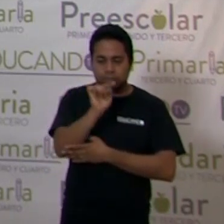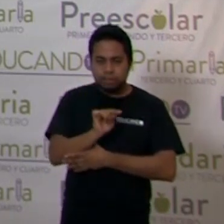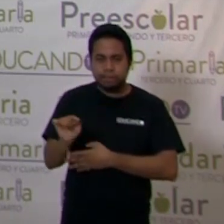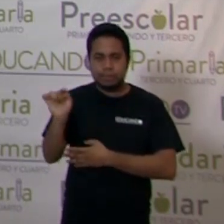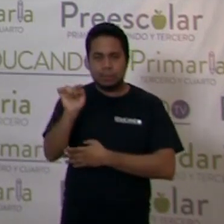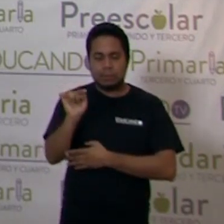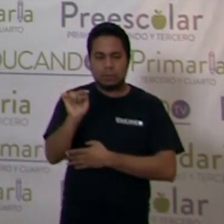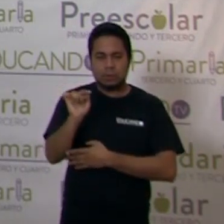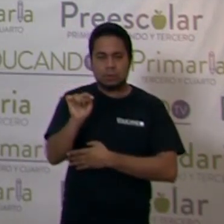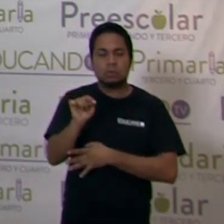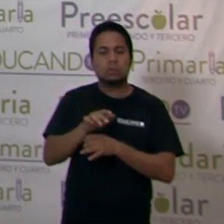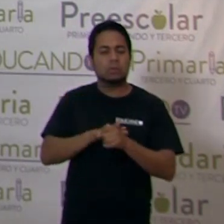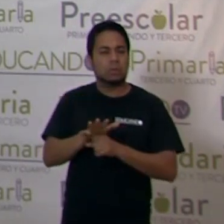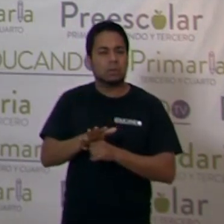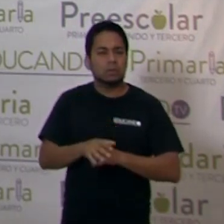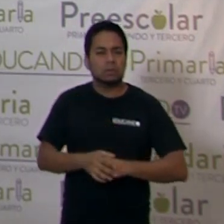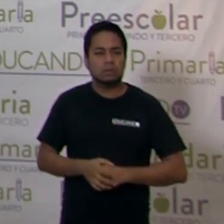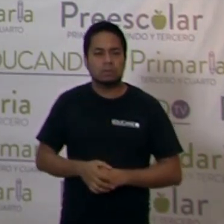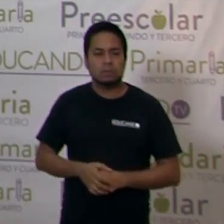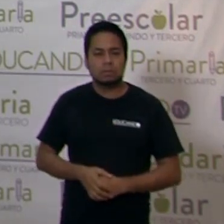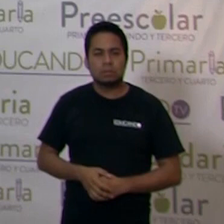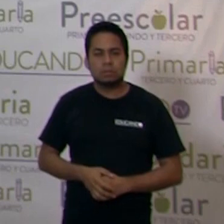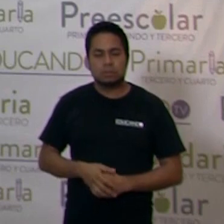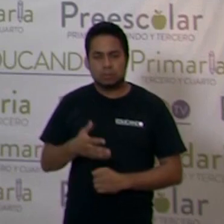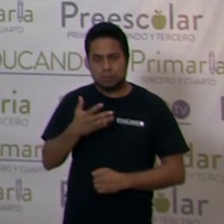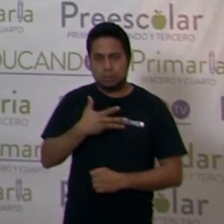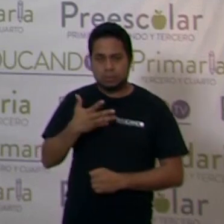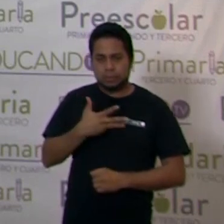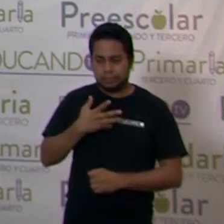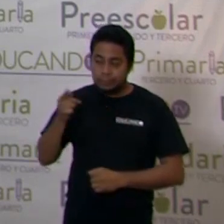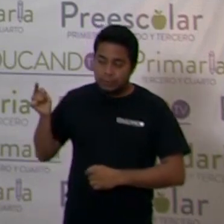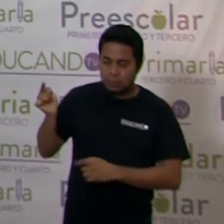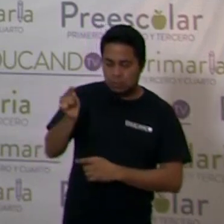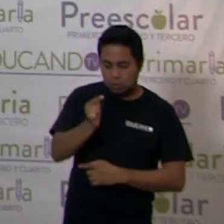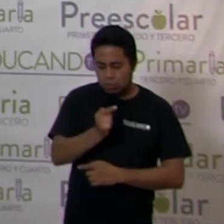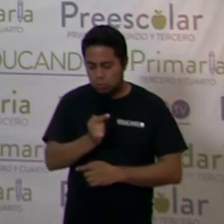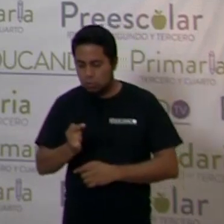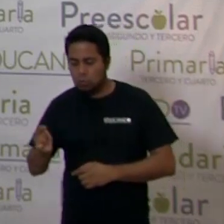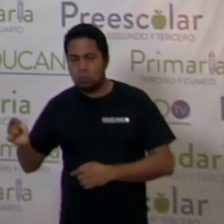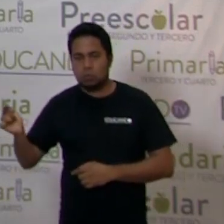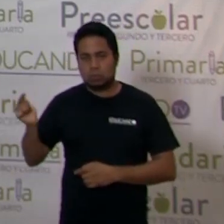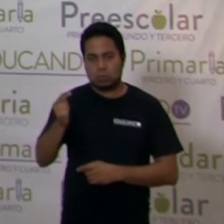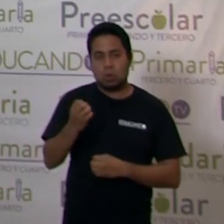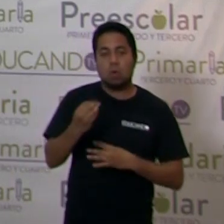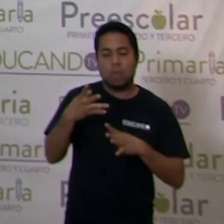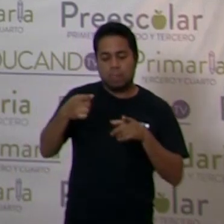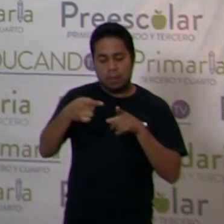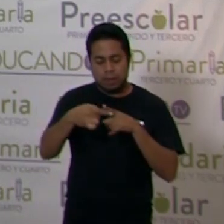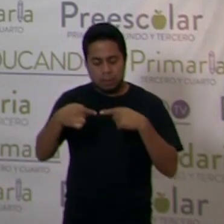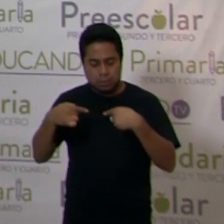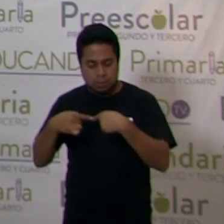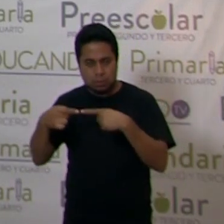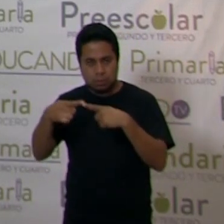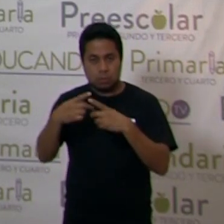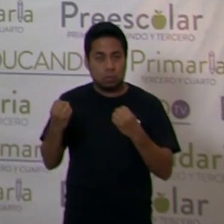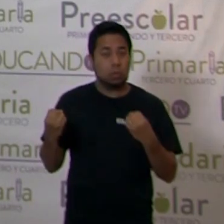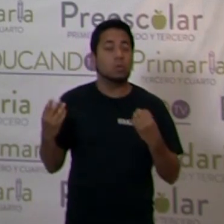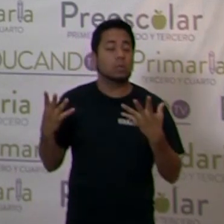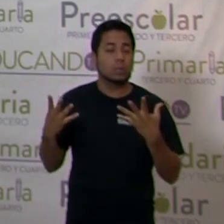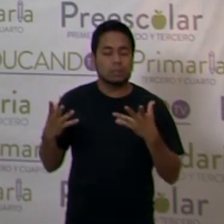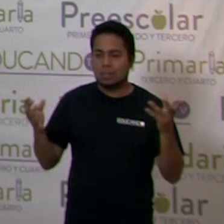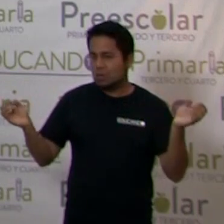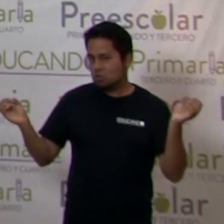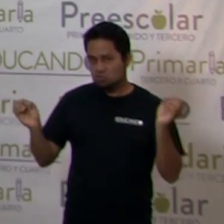curvo o es recto No no es recto es curvo y Cuántos vértices tiene